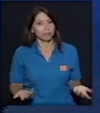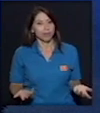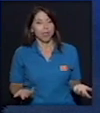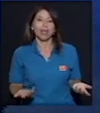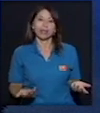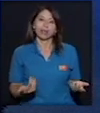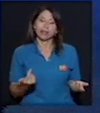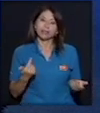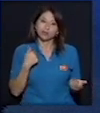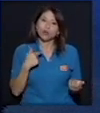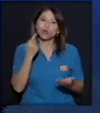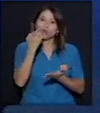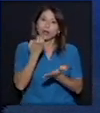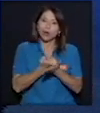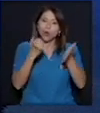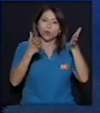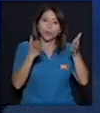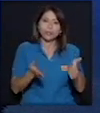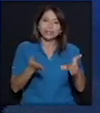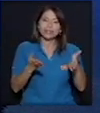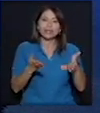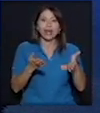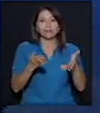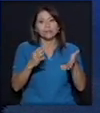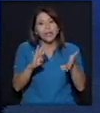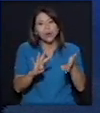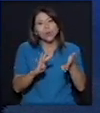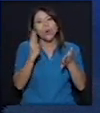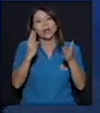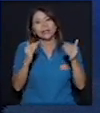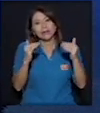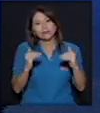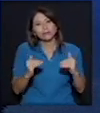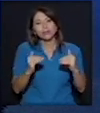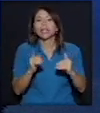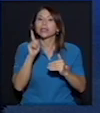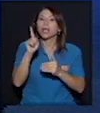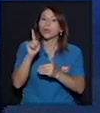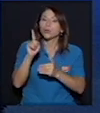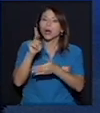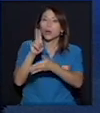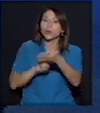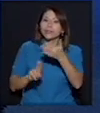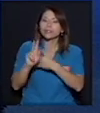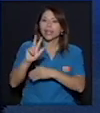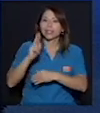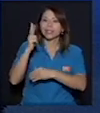que soy un economista de cuarta de una universidad de tercer mundo,